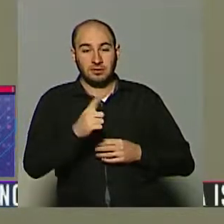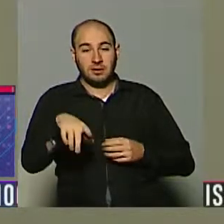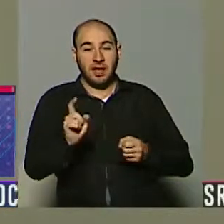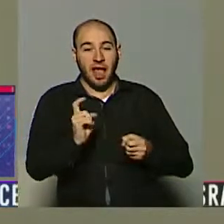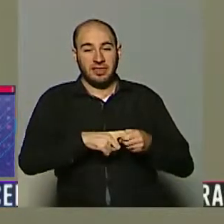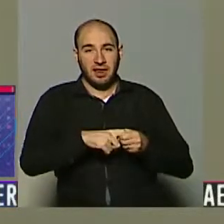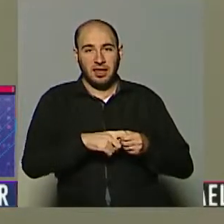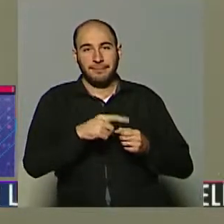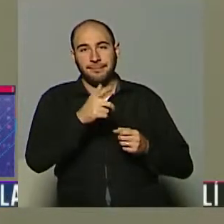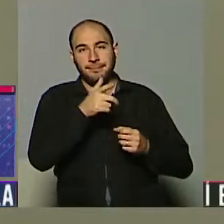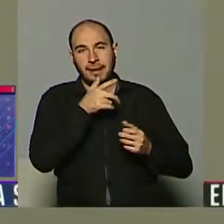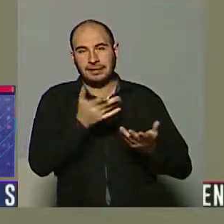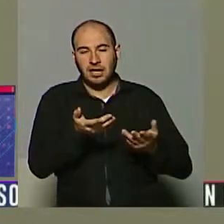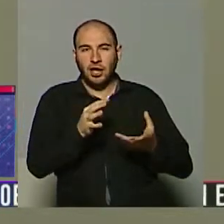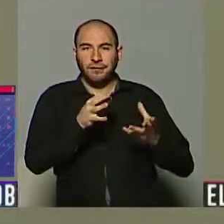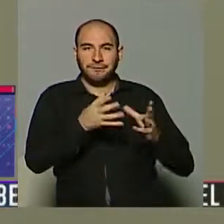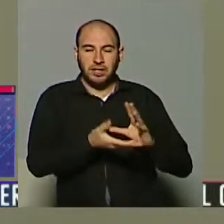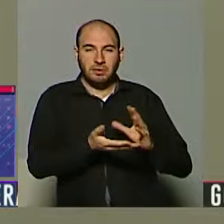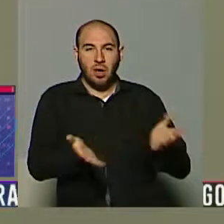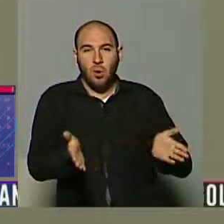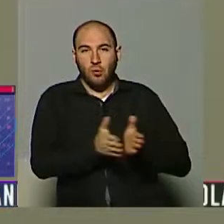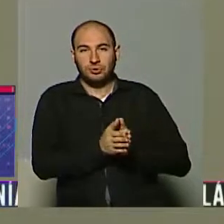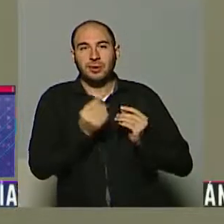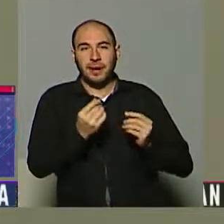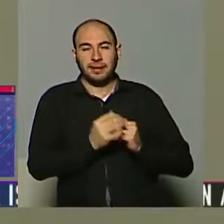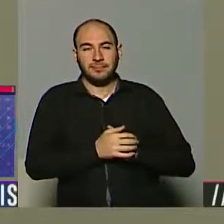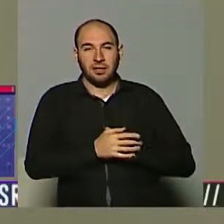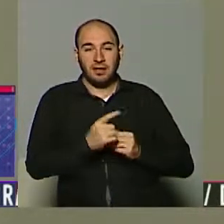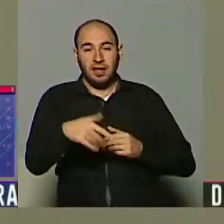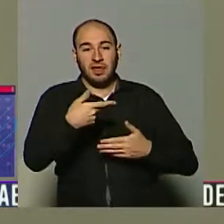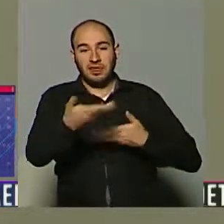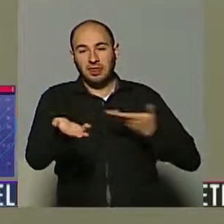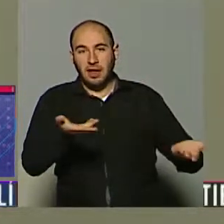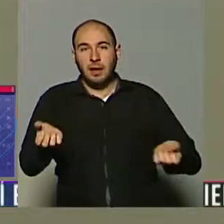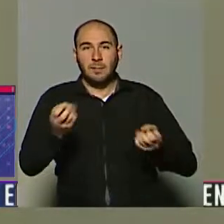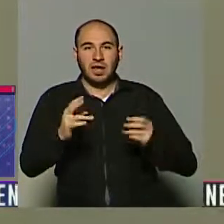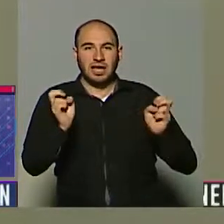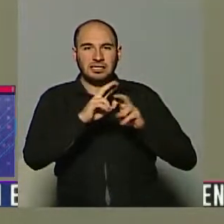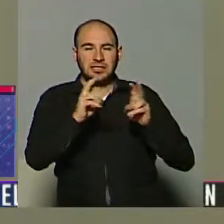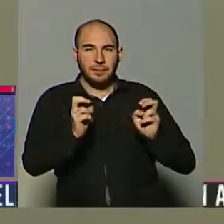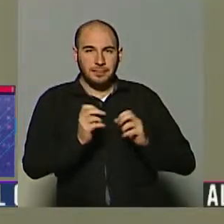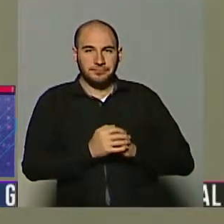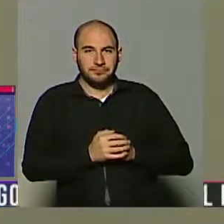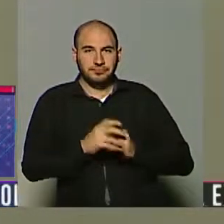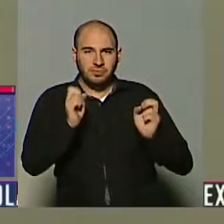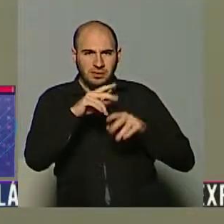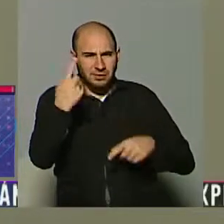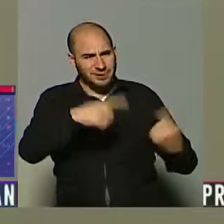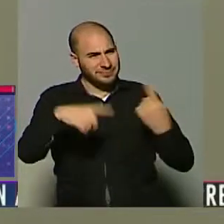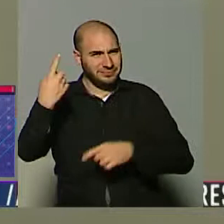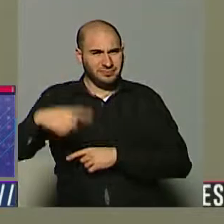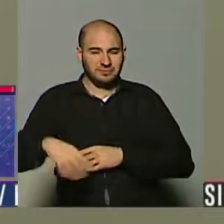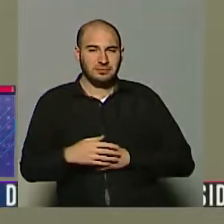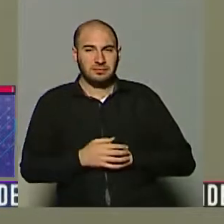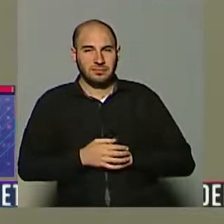a una especie de sistema conjunto para poder derivar, porque la verdad es que los temas son muy diversos.